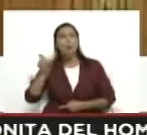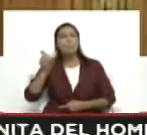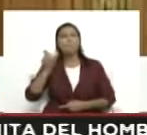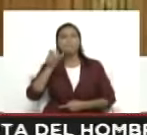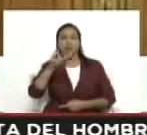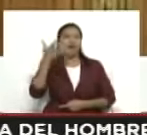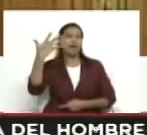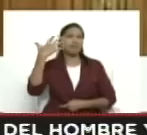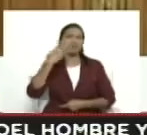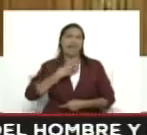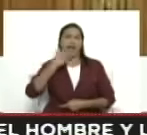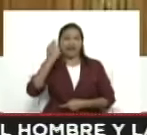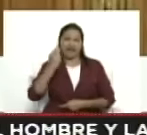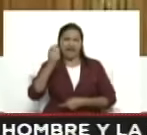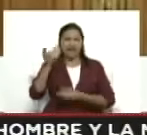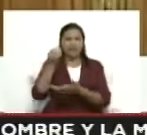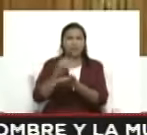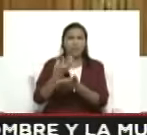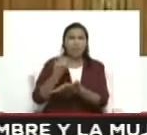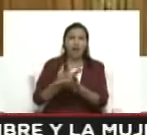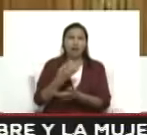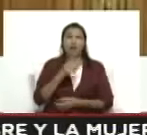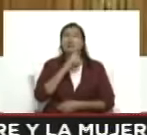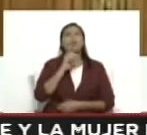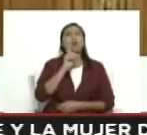de Monagas, Belisario.